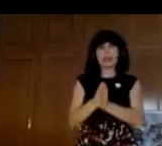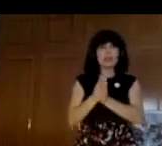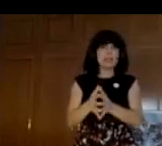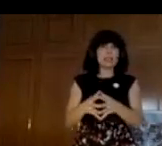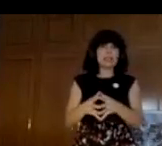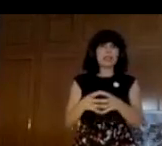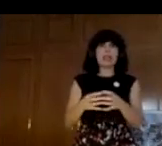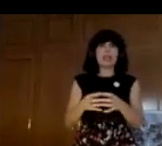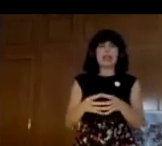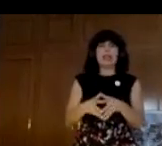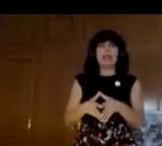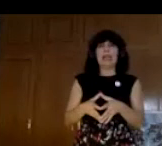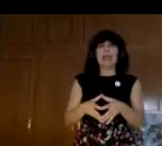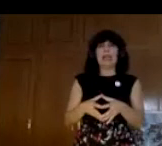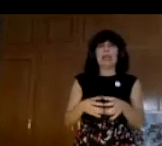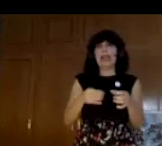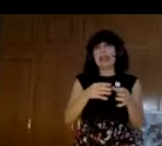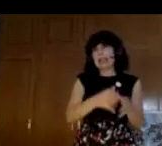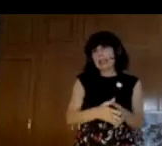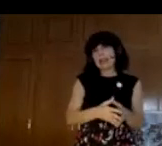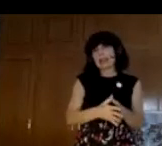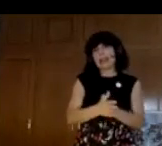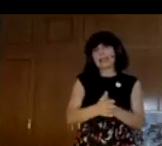sucediendo. Tanto es así que